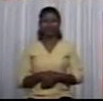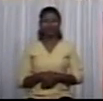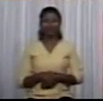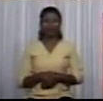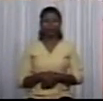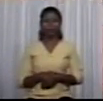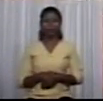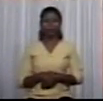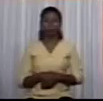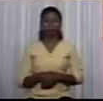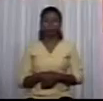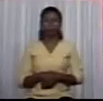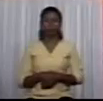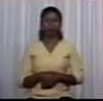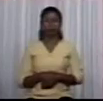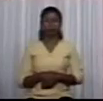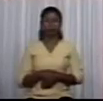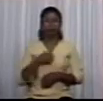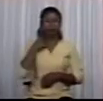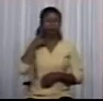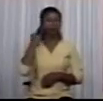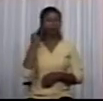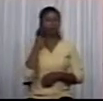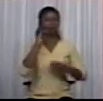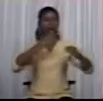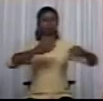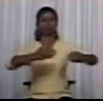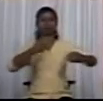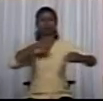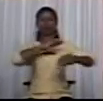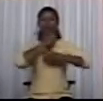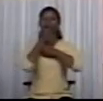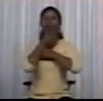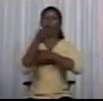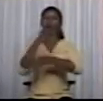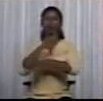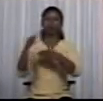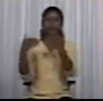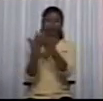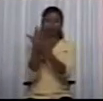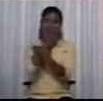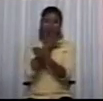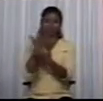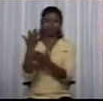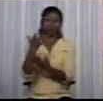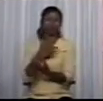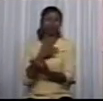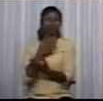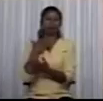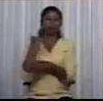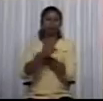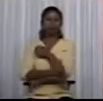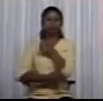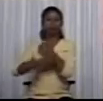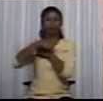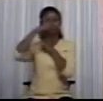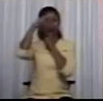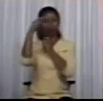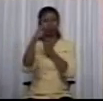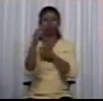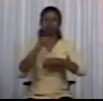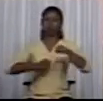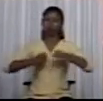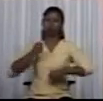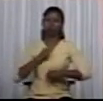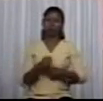es el mensaje que nos deja a los esmeraldeños aquí frente a este monumento que se ha inaugurado esta tarde? ¿Cuál es el mensaje para el país que reconoce la obra de Papá